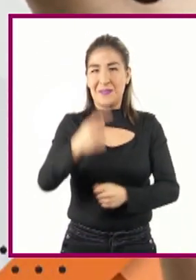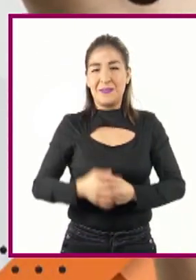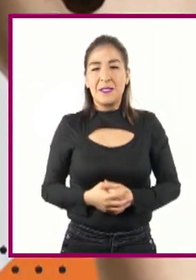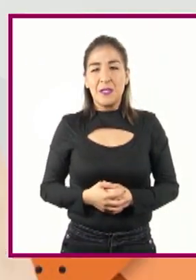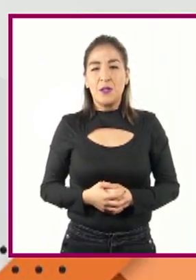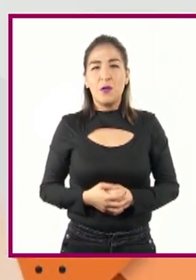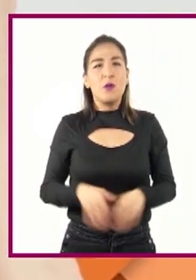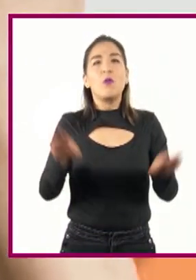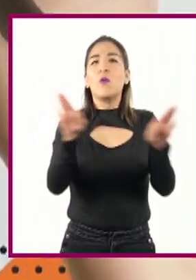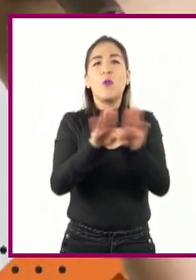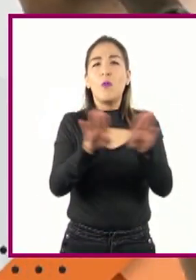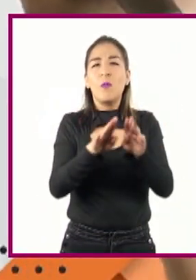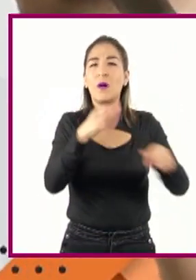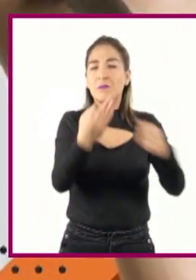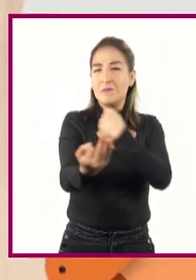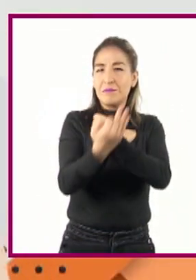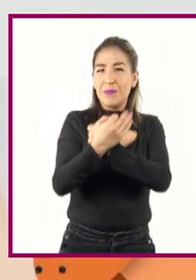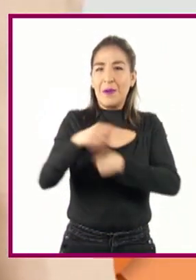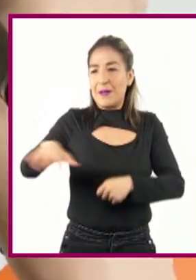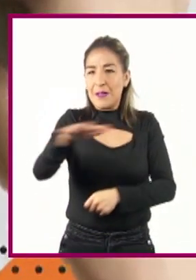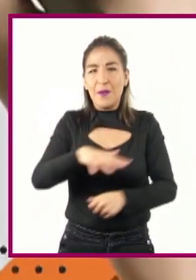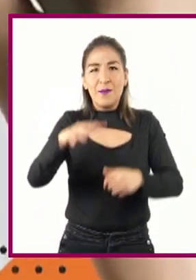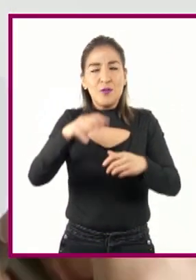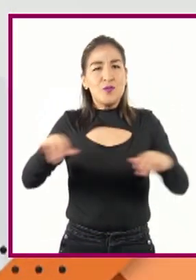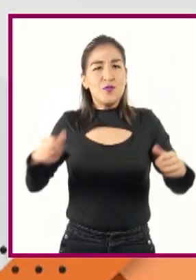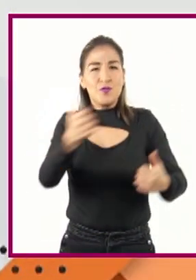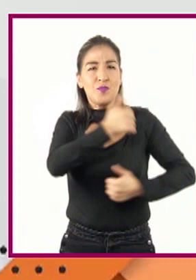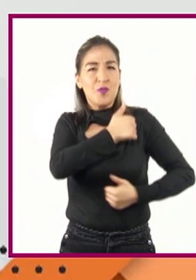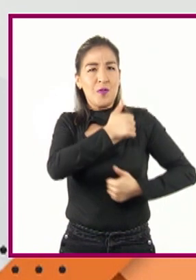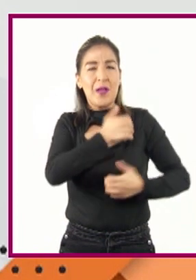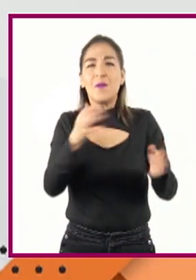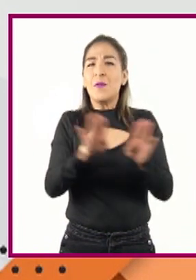¿Cómo se protegían los soldados?